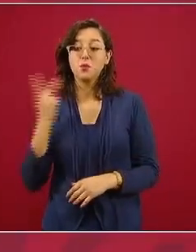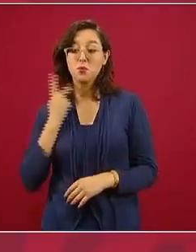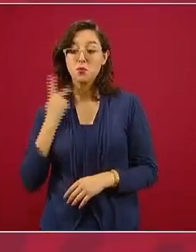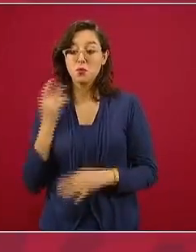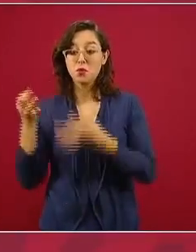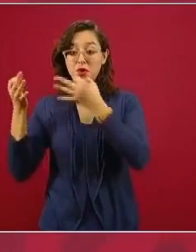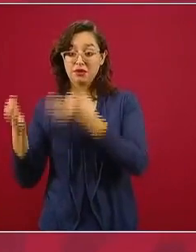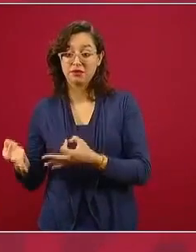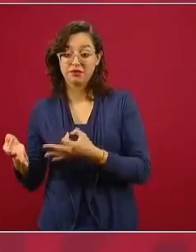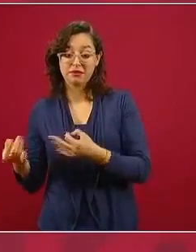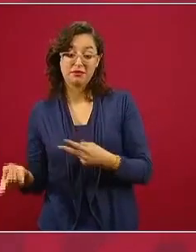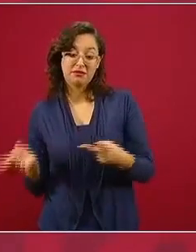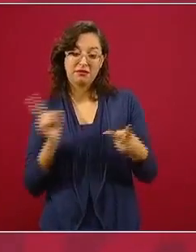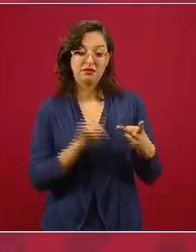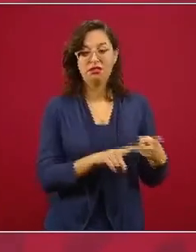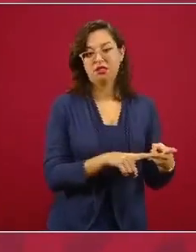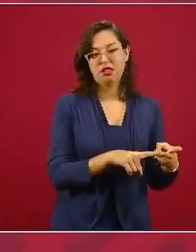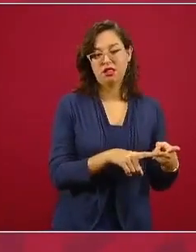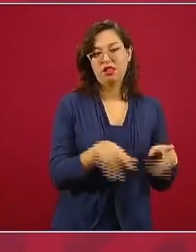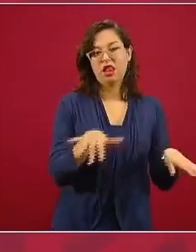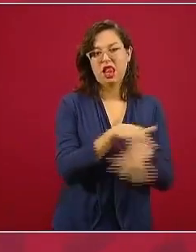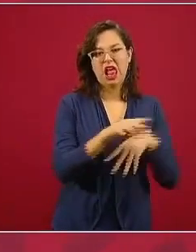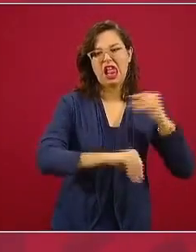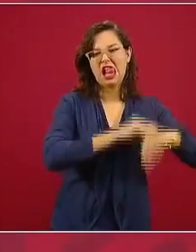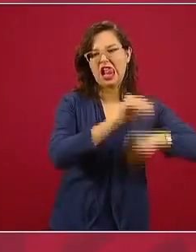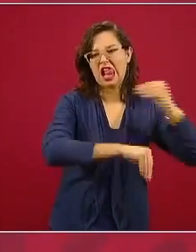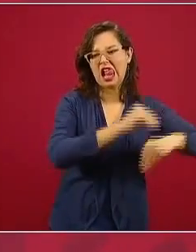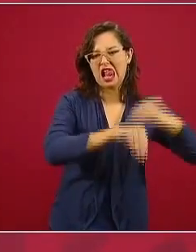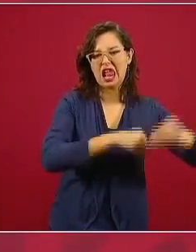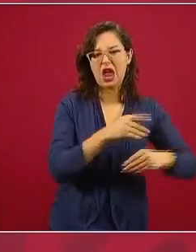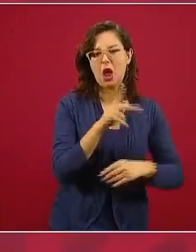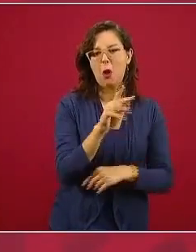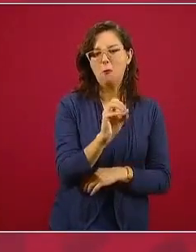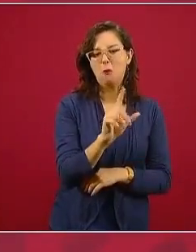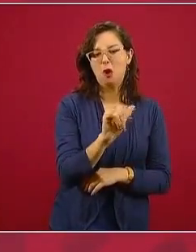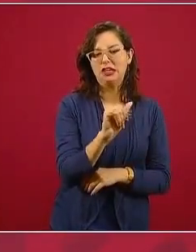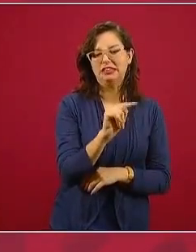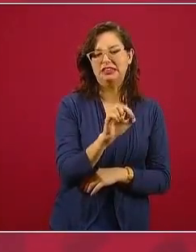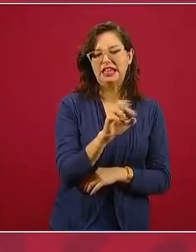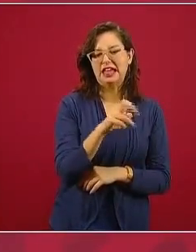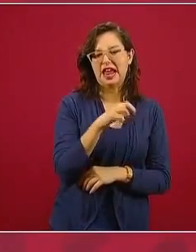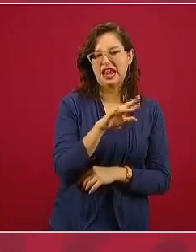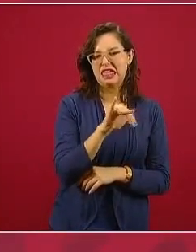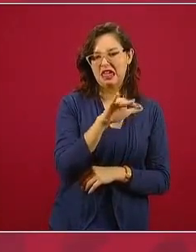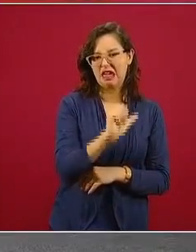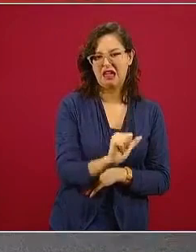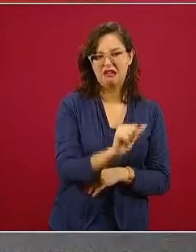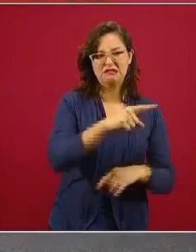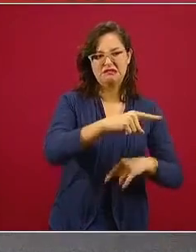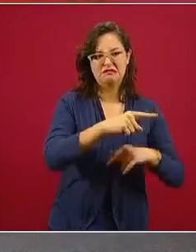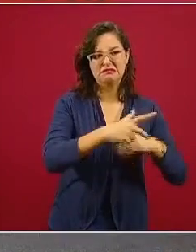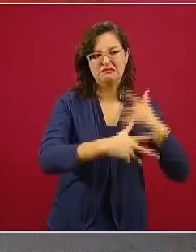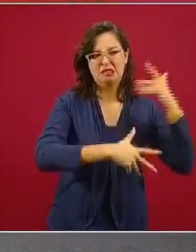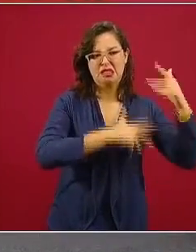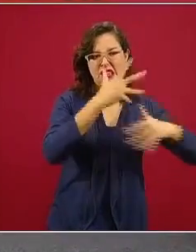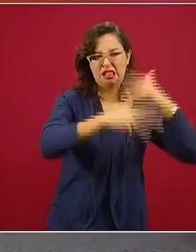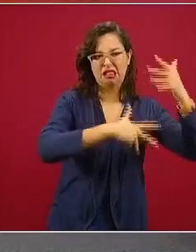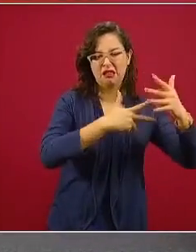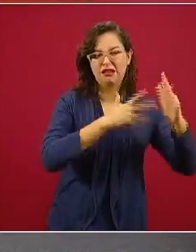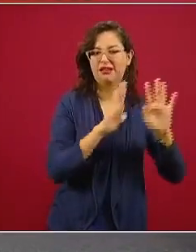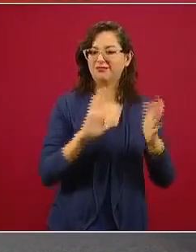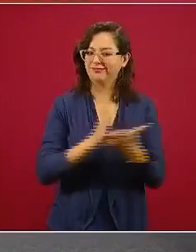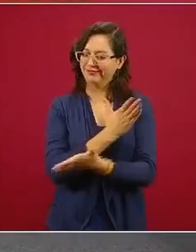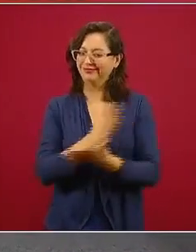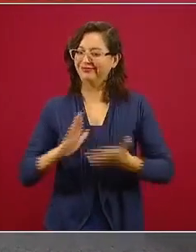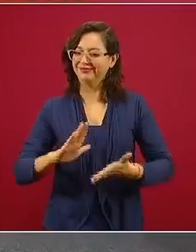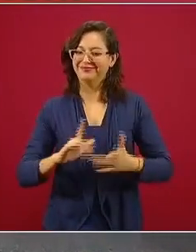la politiquería, eso sí, Eso sí se tiene que distinguir, pero la